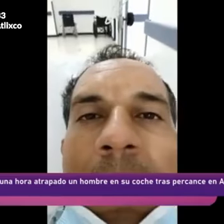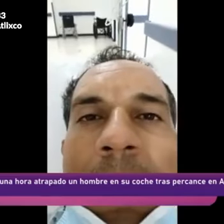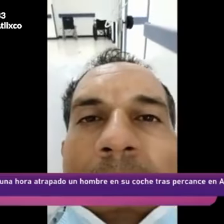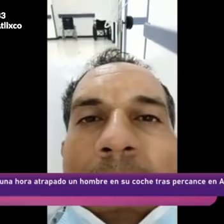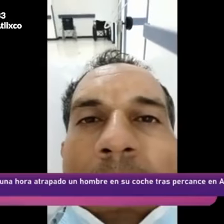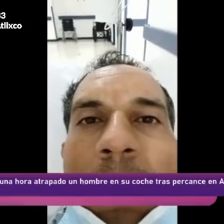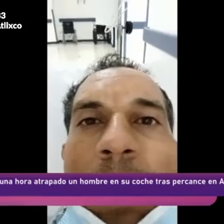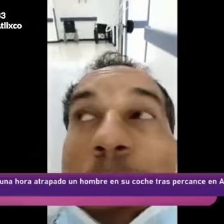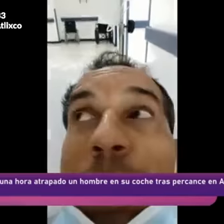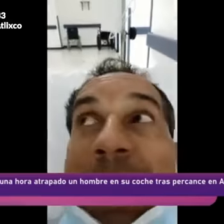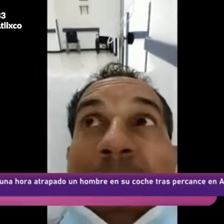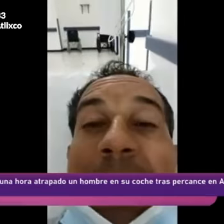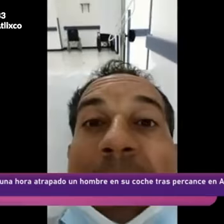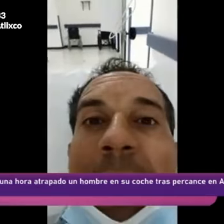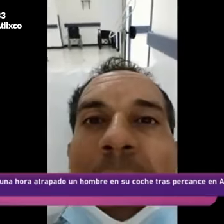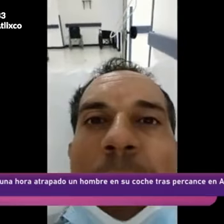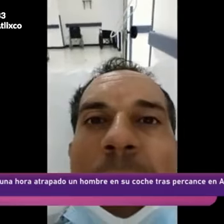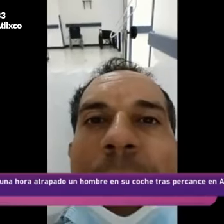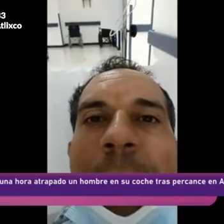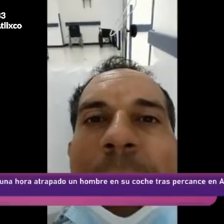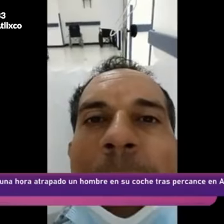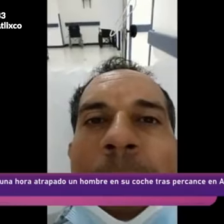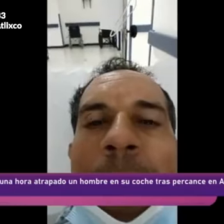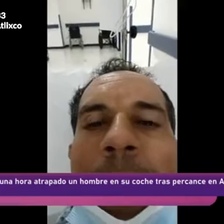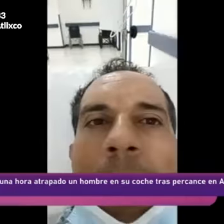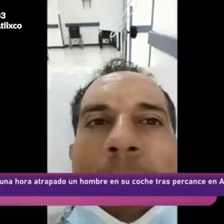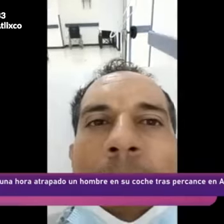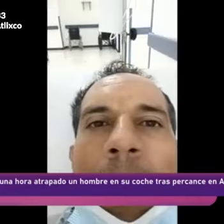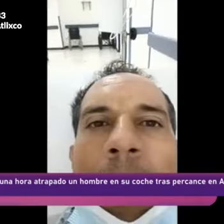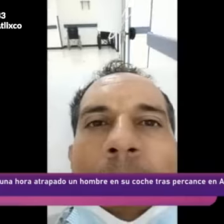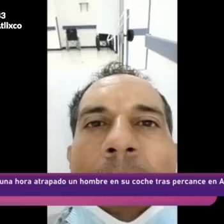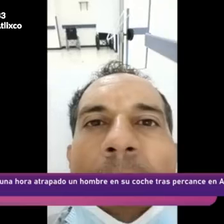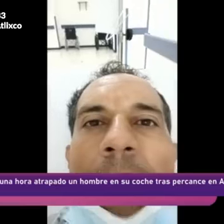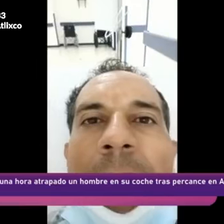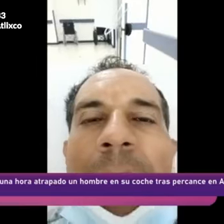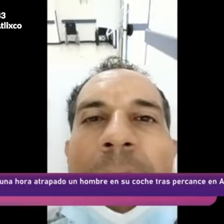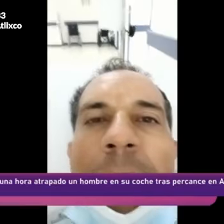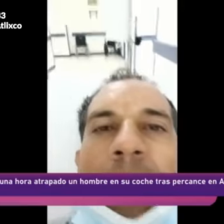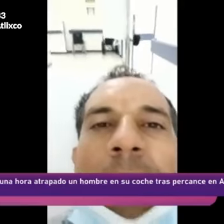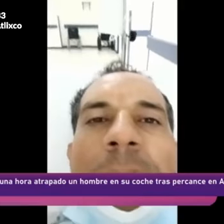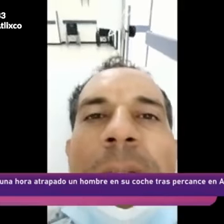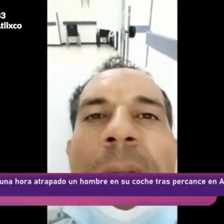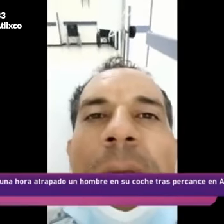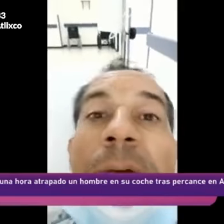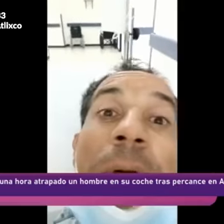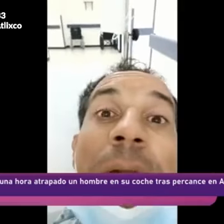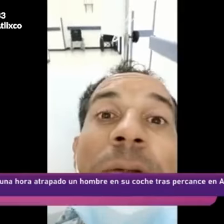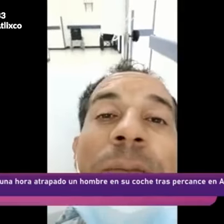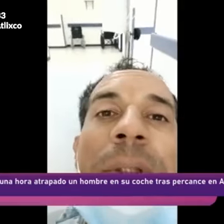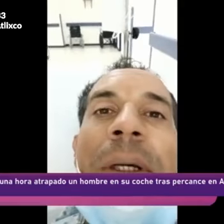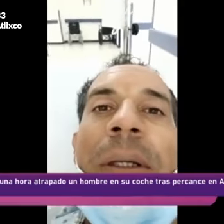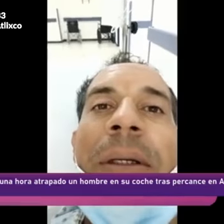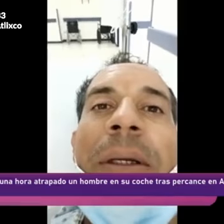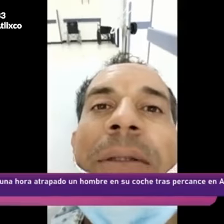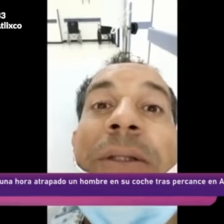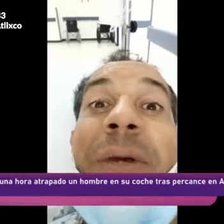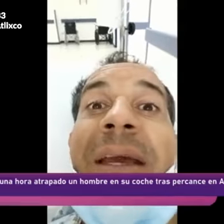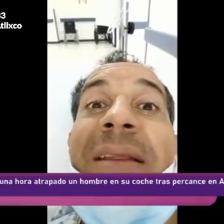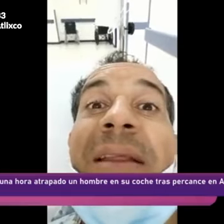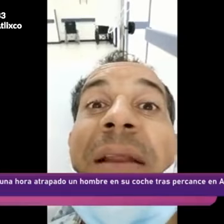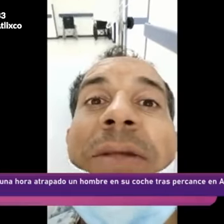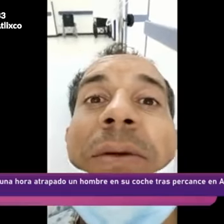madrugada. Muchas gracias a todos por su apoyo. A todos aquellos que están aquí afuera del hospital